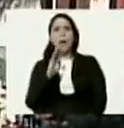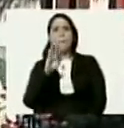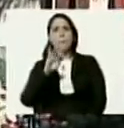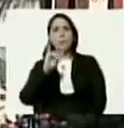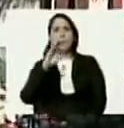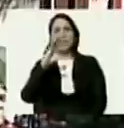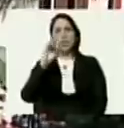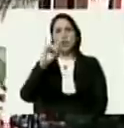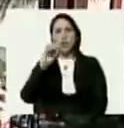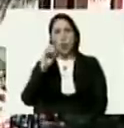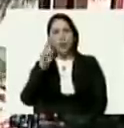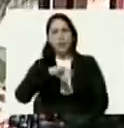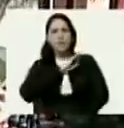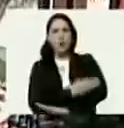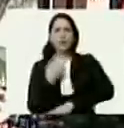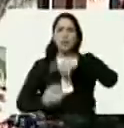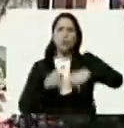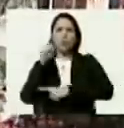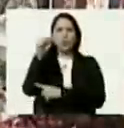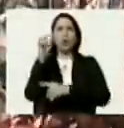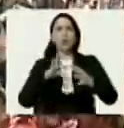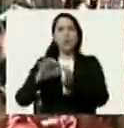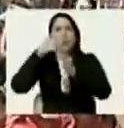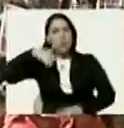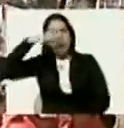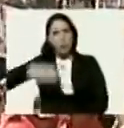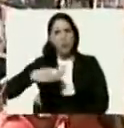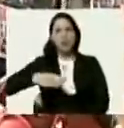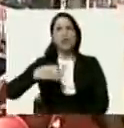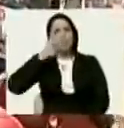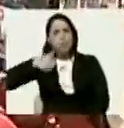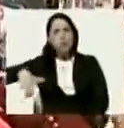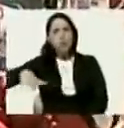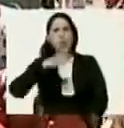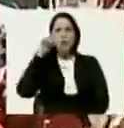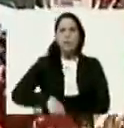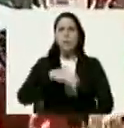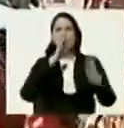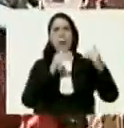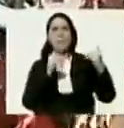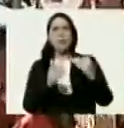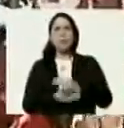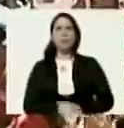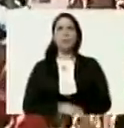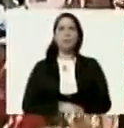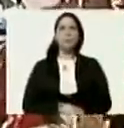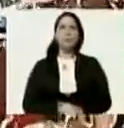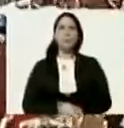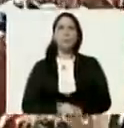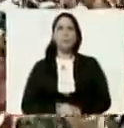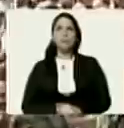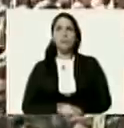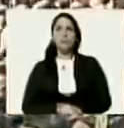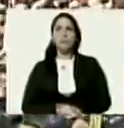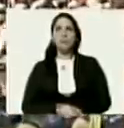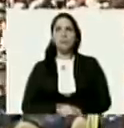fuerza revolucionaria de la Unión Cívico-Militar del Pueblo y de su esperanza.